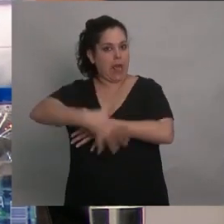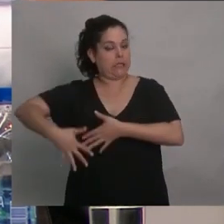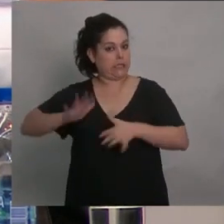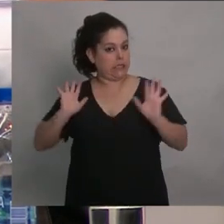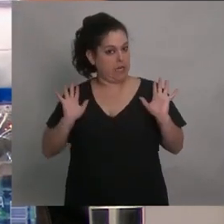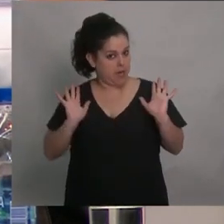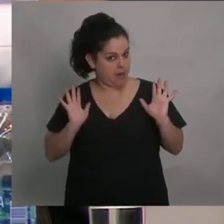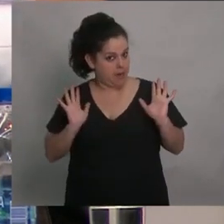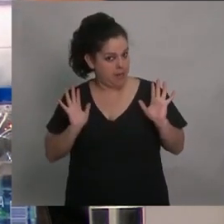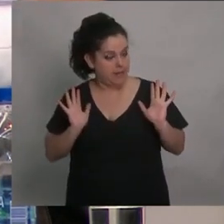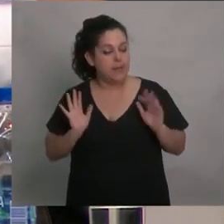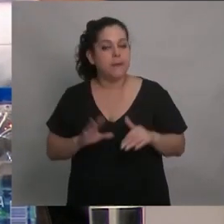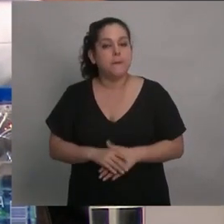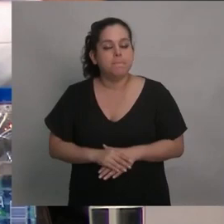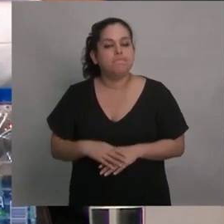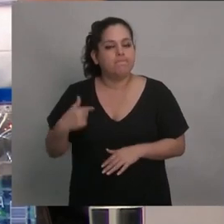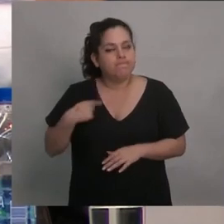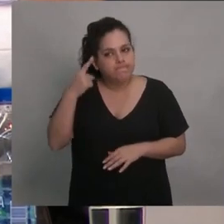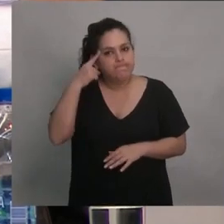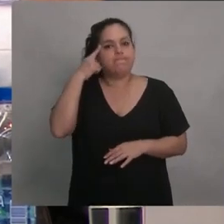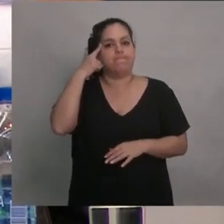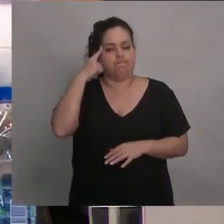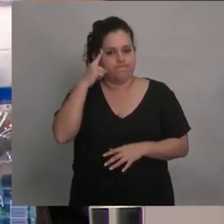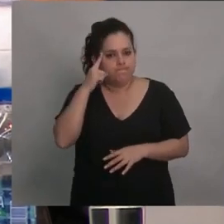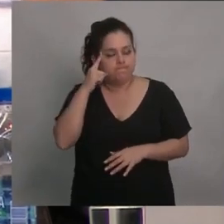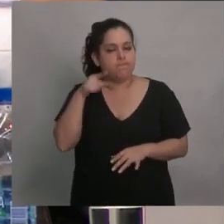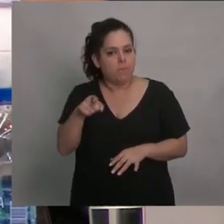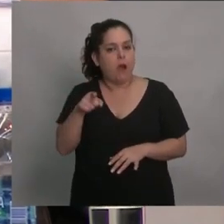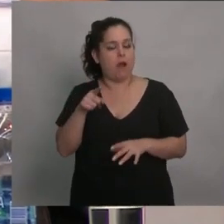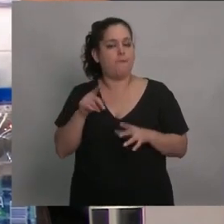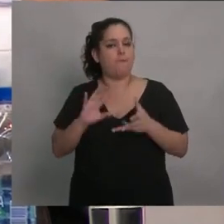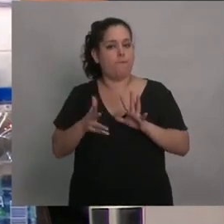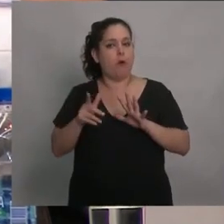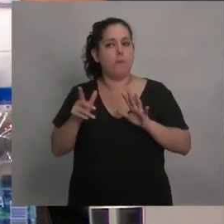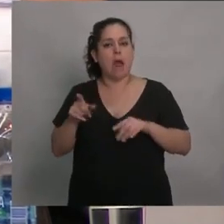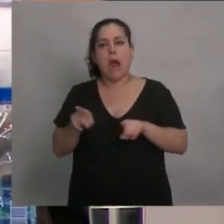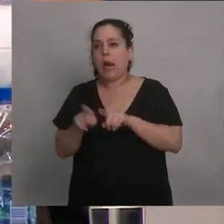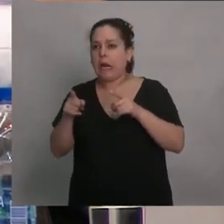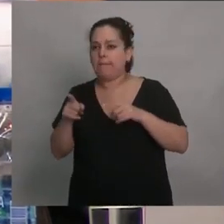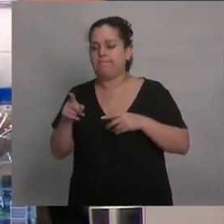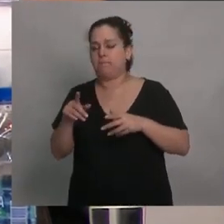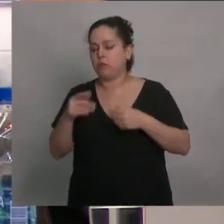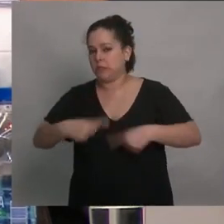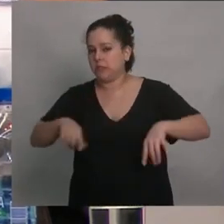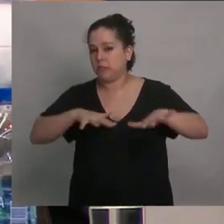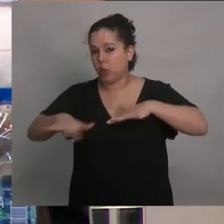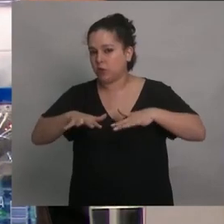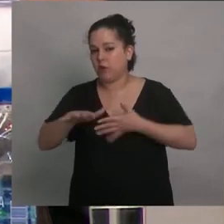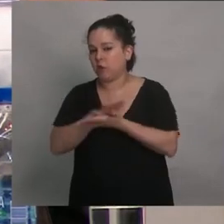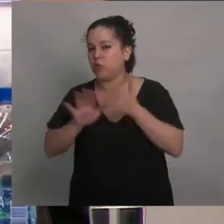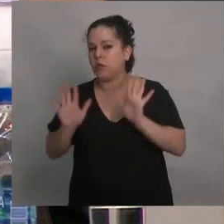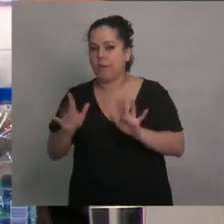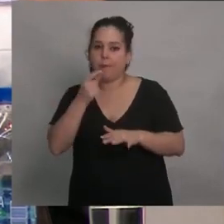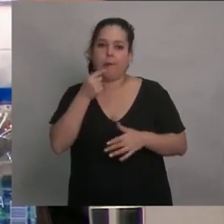de que es la reacción frente a cuestiones libertarias irresueltas, la crisis del